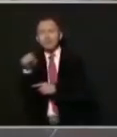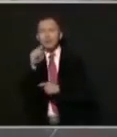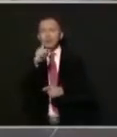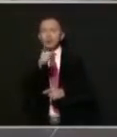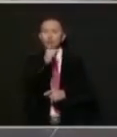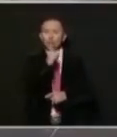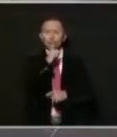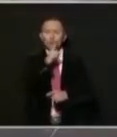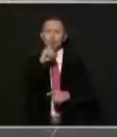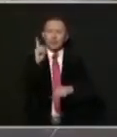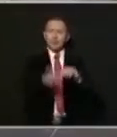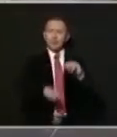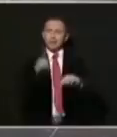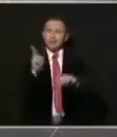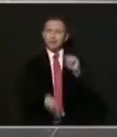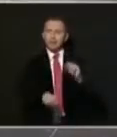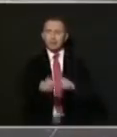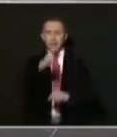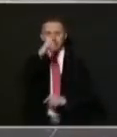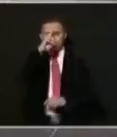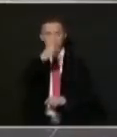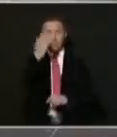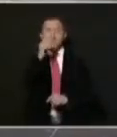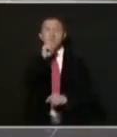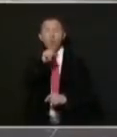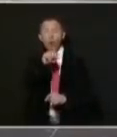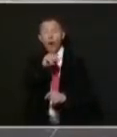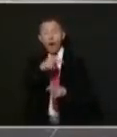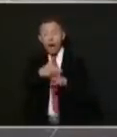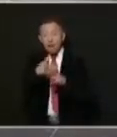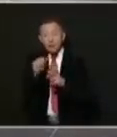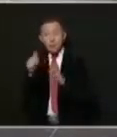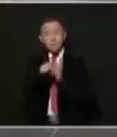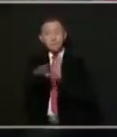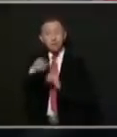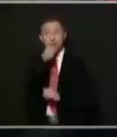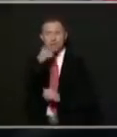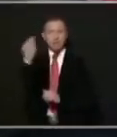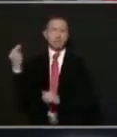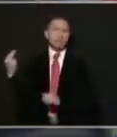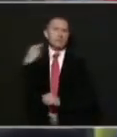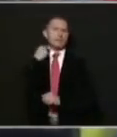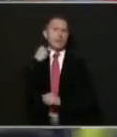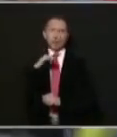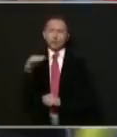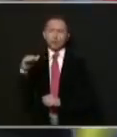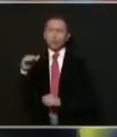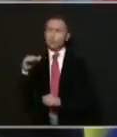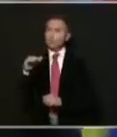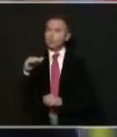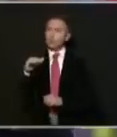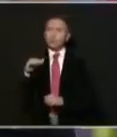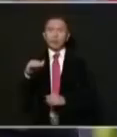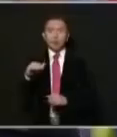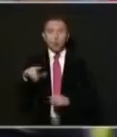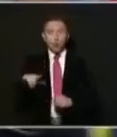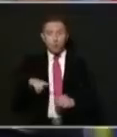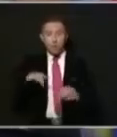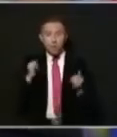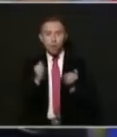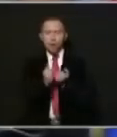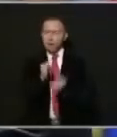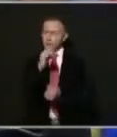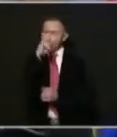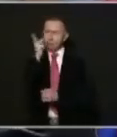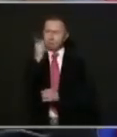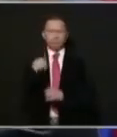periodistas asesinados. La Fiscalía General, lo que antes se